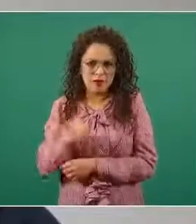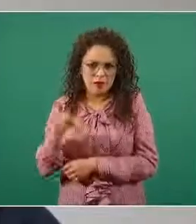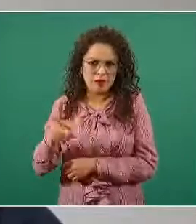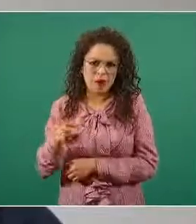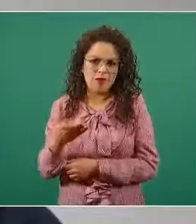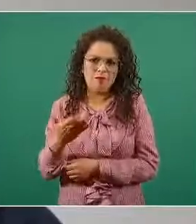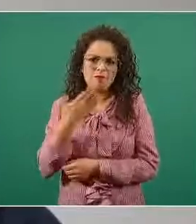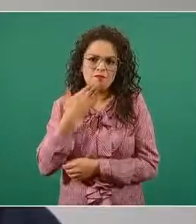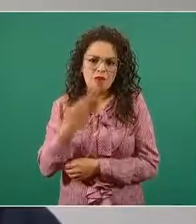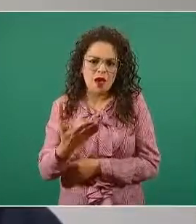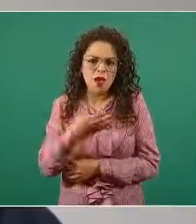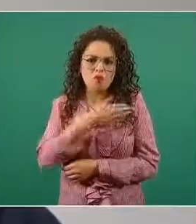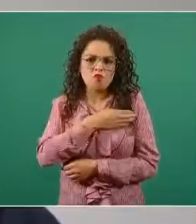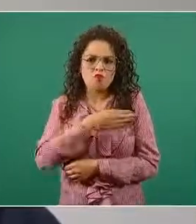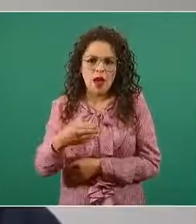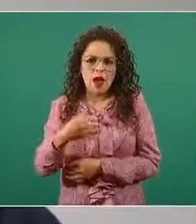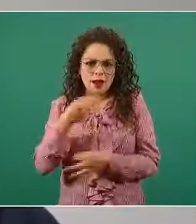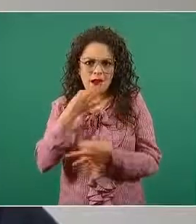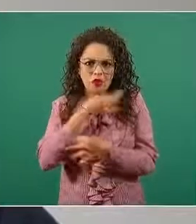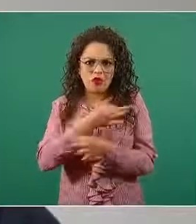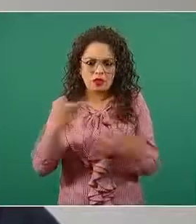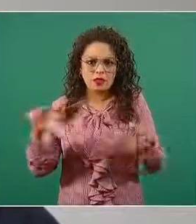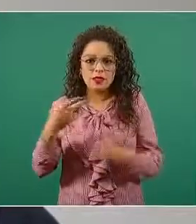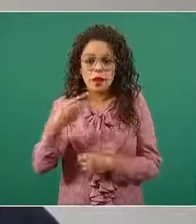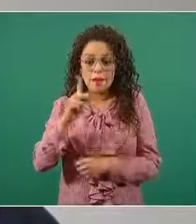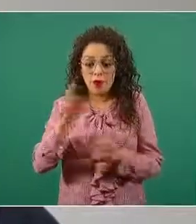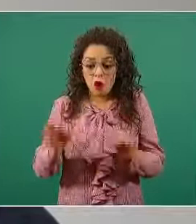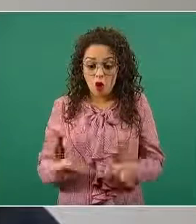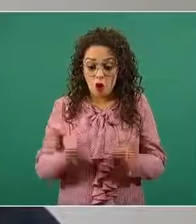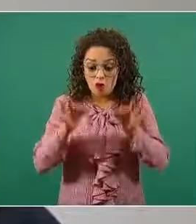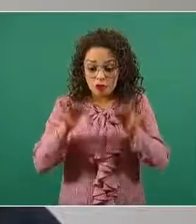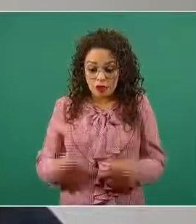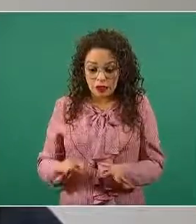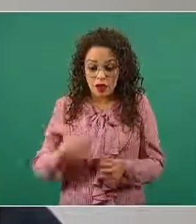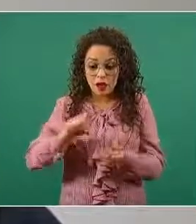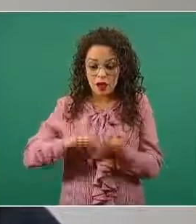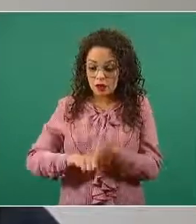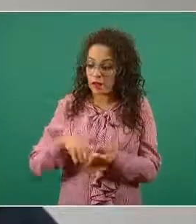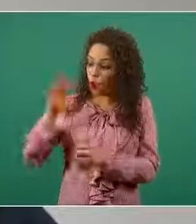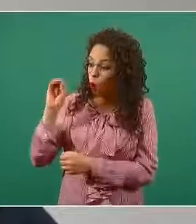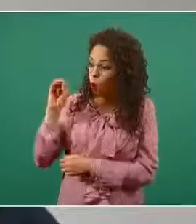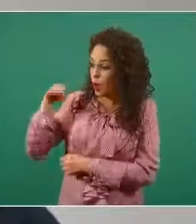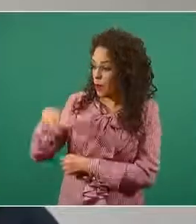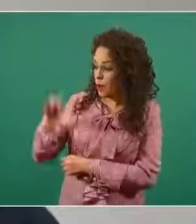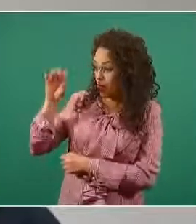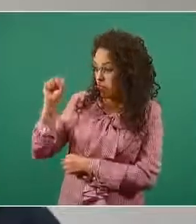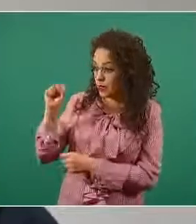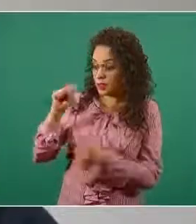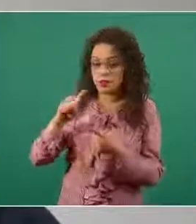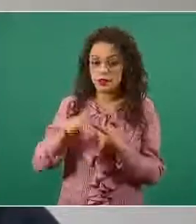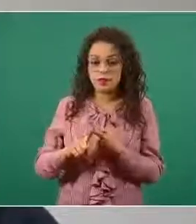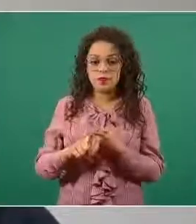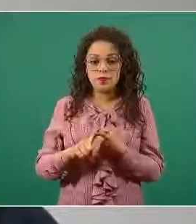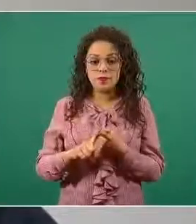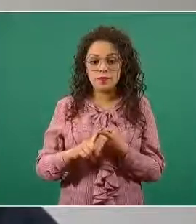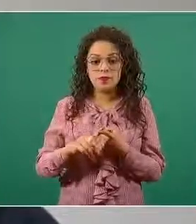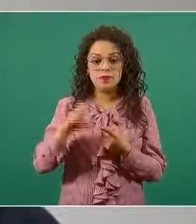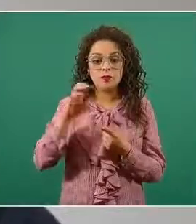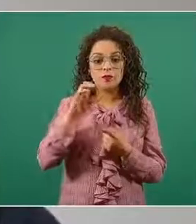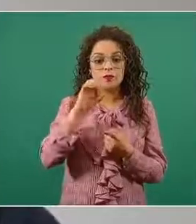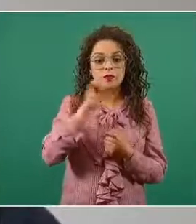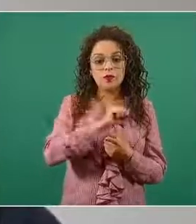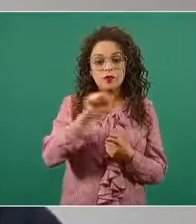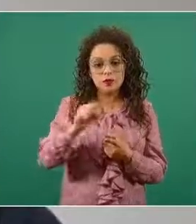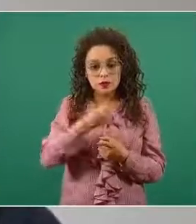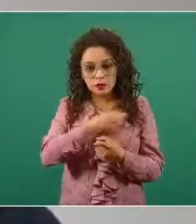todavía en este momento el posicionamiento oficial, tanto de la Organización Mundial de la Salud como el grupo propio de